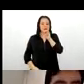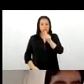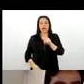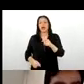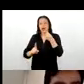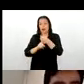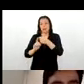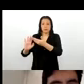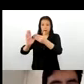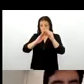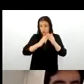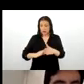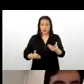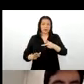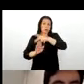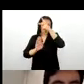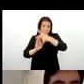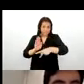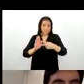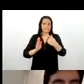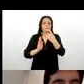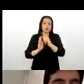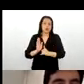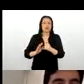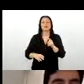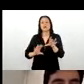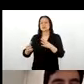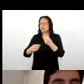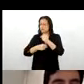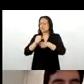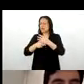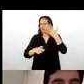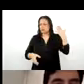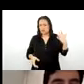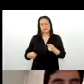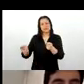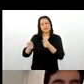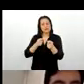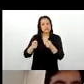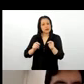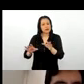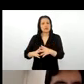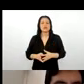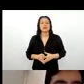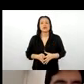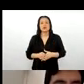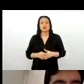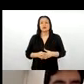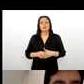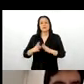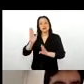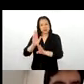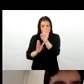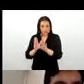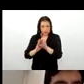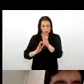a través de proyectos ya desde hace bastante tiempo han gestionado el desarrollo de